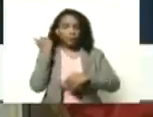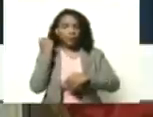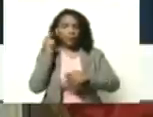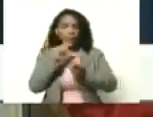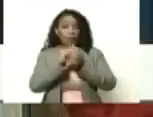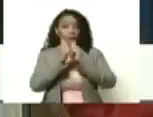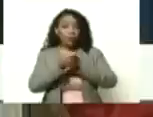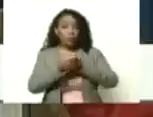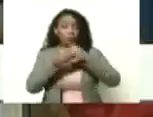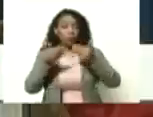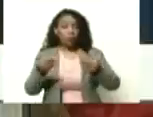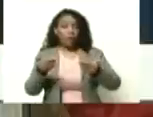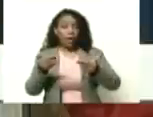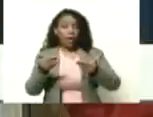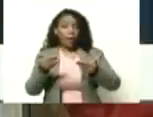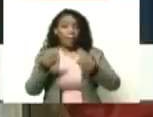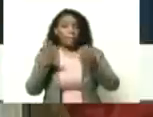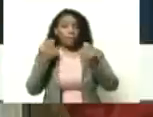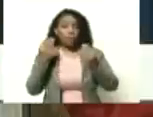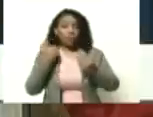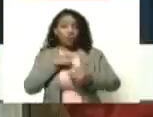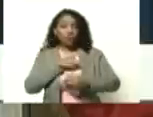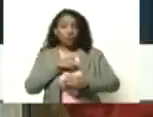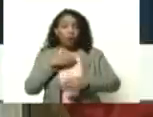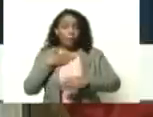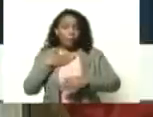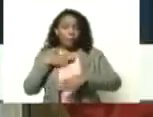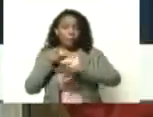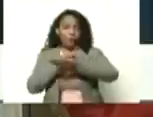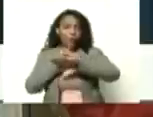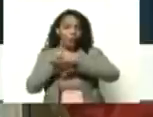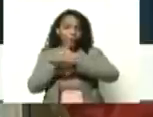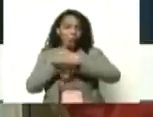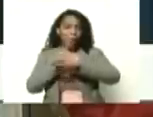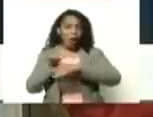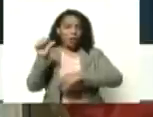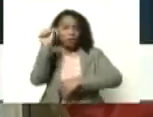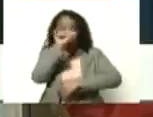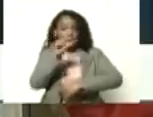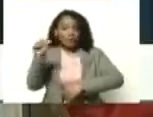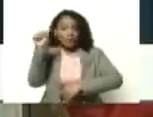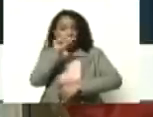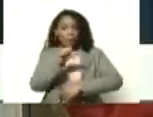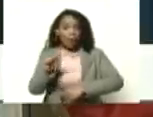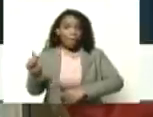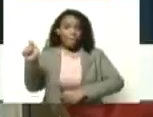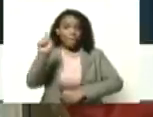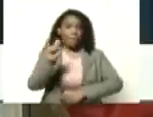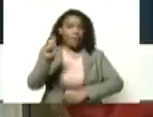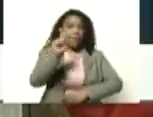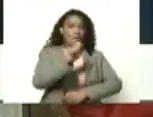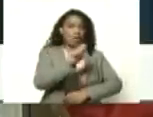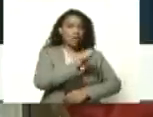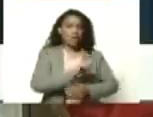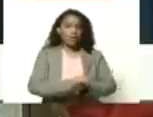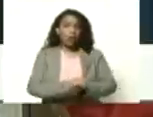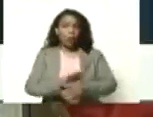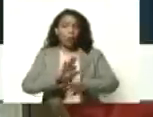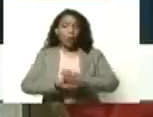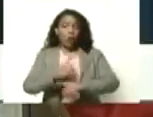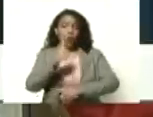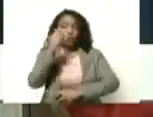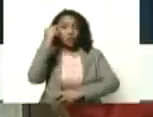convertido en para muchos de nosotros me disculpa en semanas y meses por qué un día